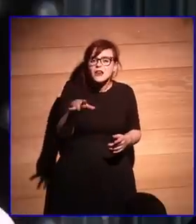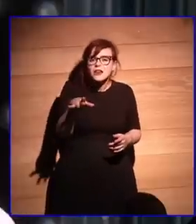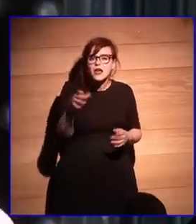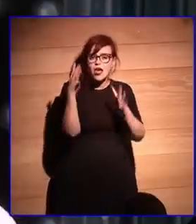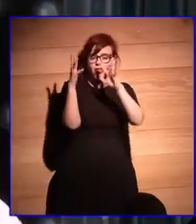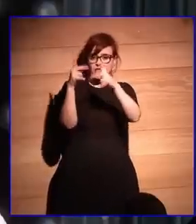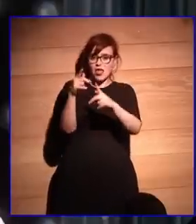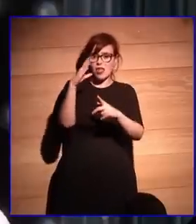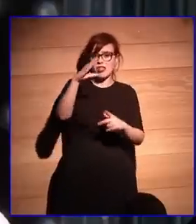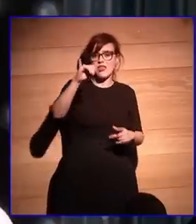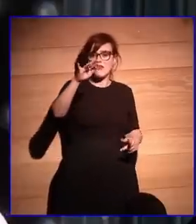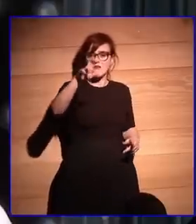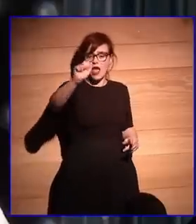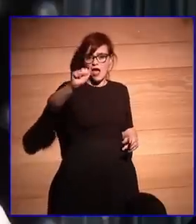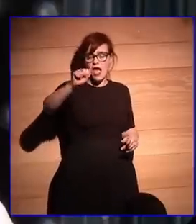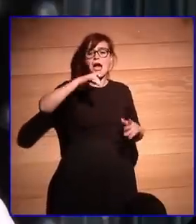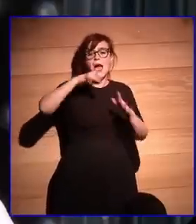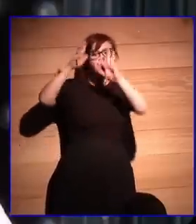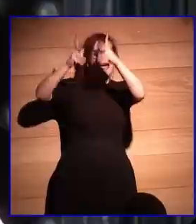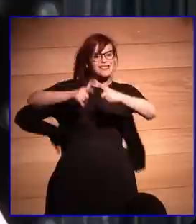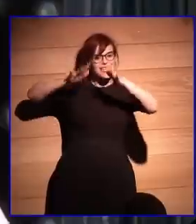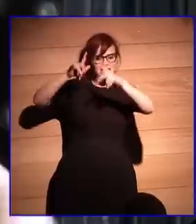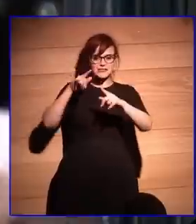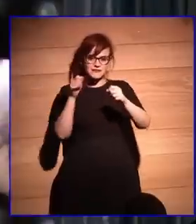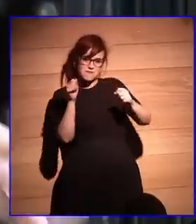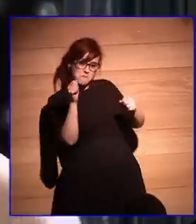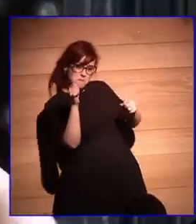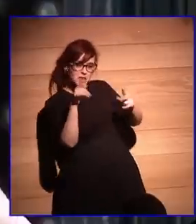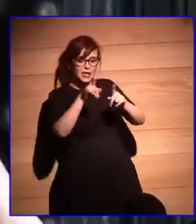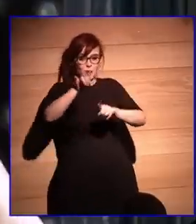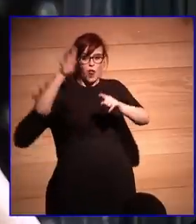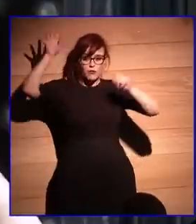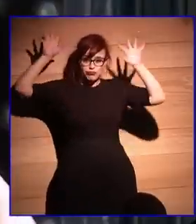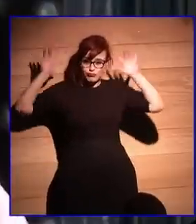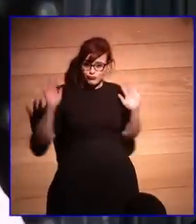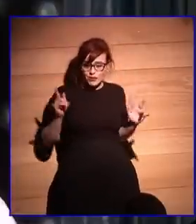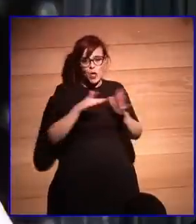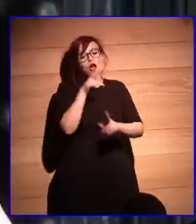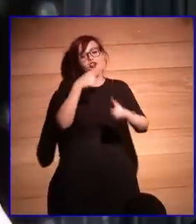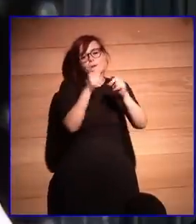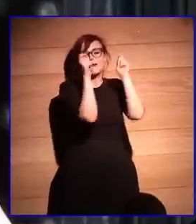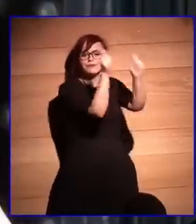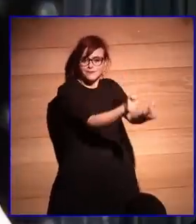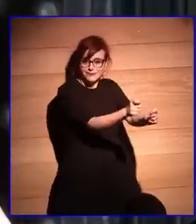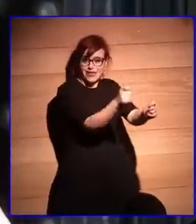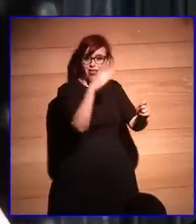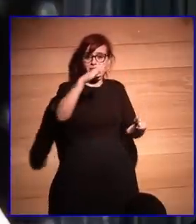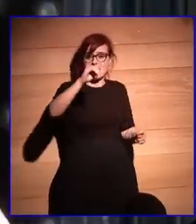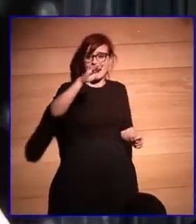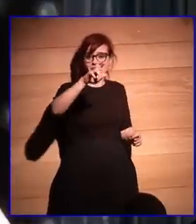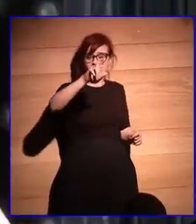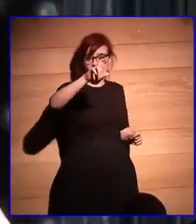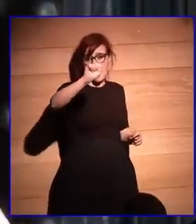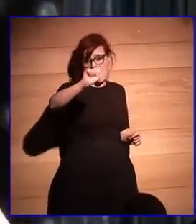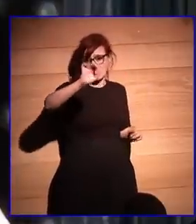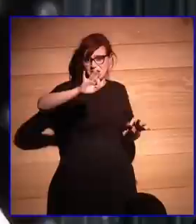Cifra en, que no le, le pusieron, en Matrix, que le pusieron ese nombre con toda la intención, evidentemente, ¿no? Tú coges a